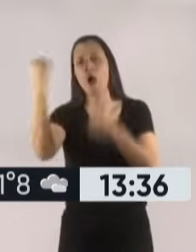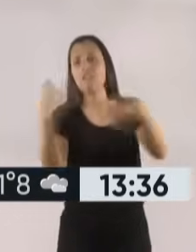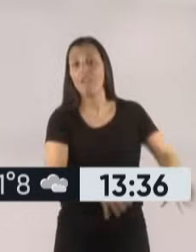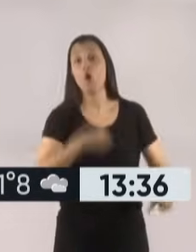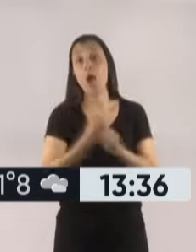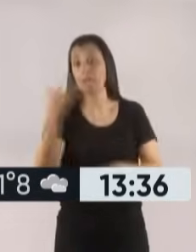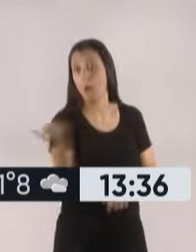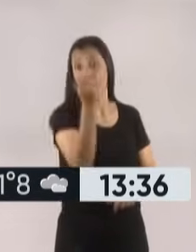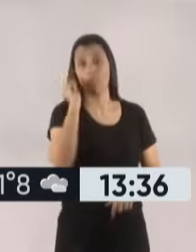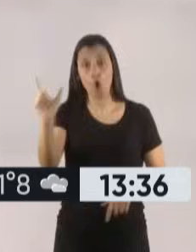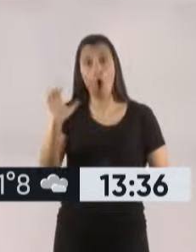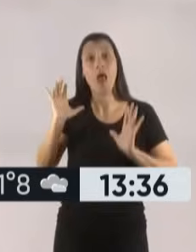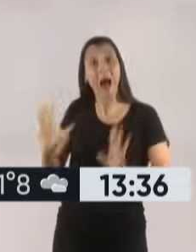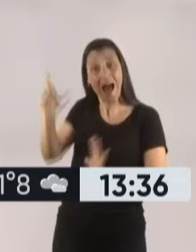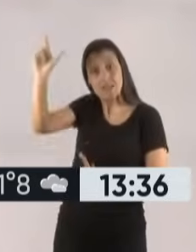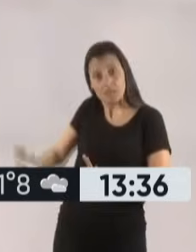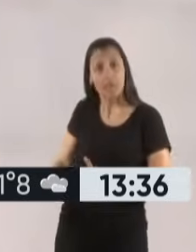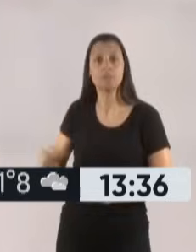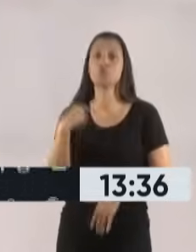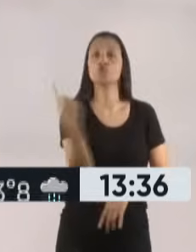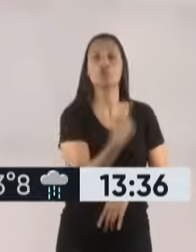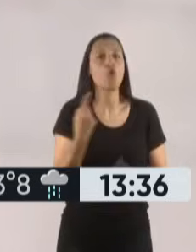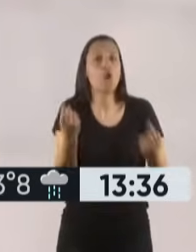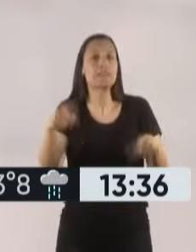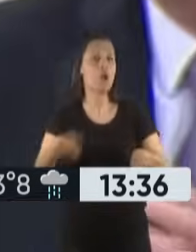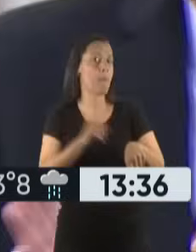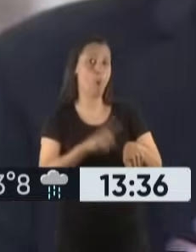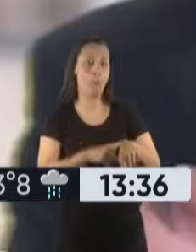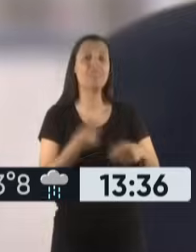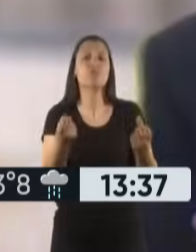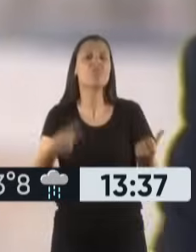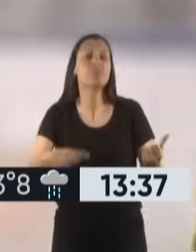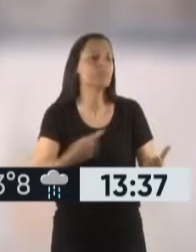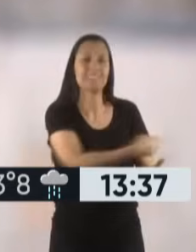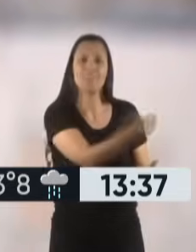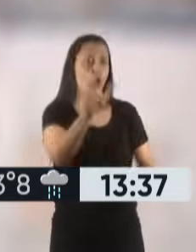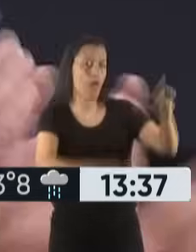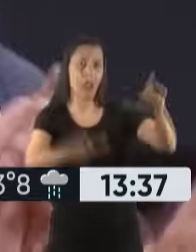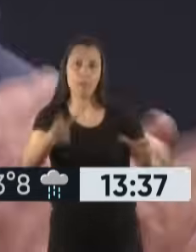eso, de alguna manera, es lo que necesitamos de cada uno de nosotros.